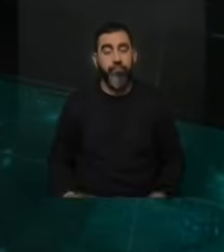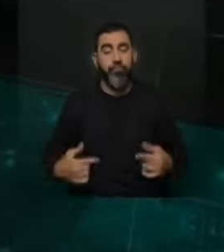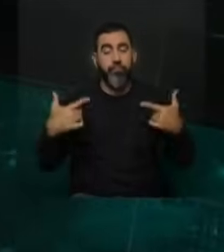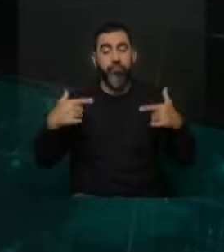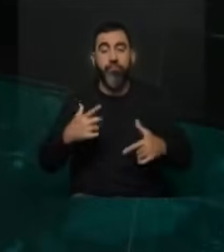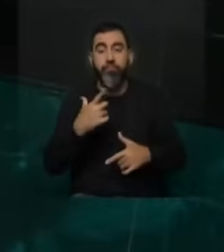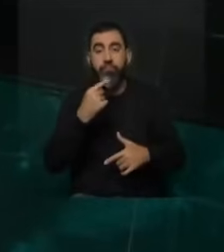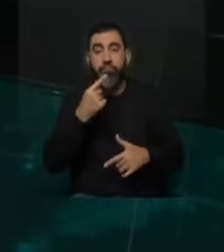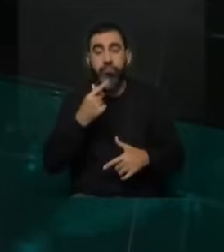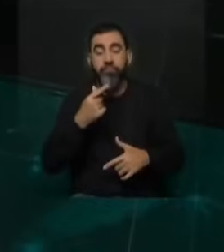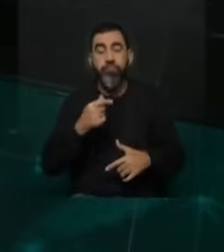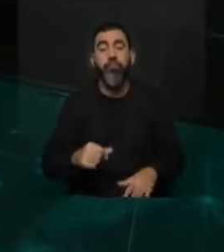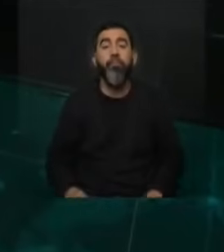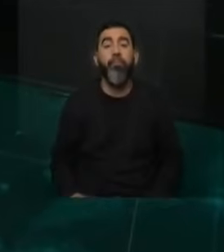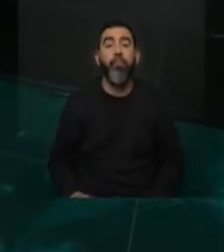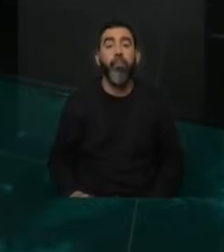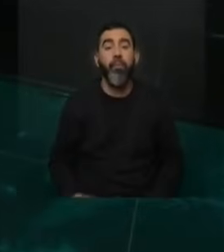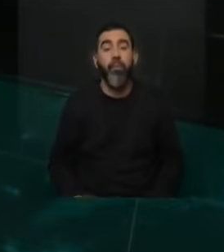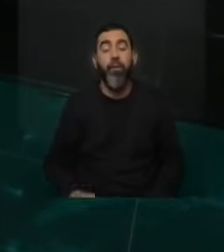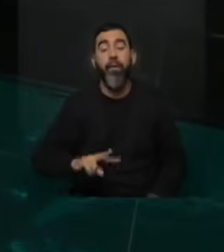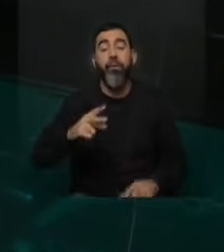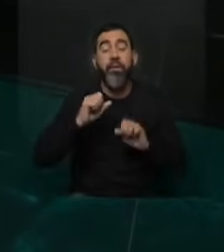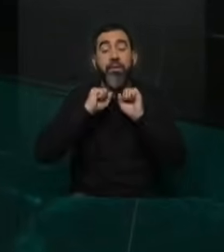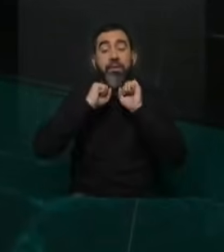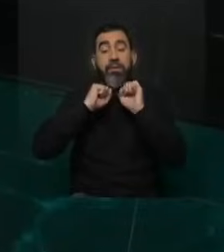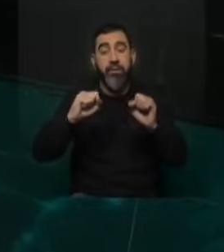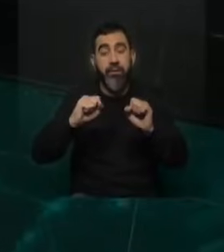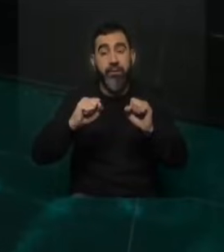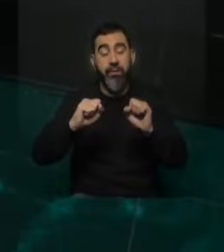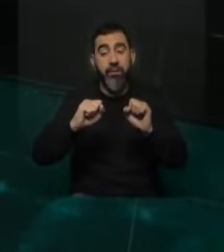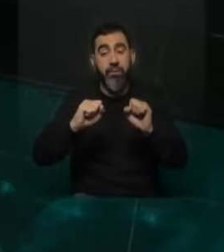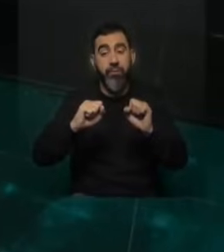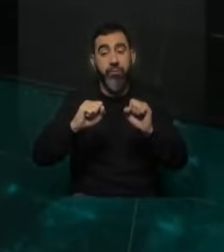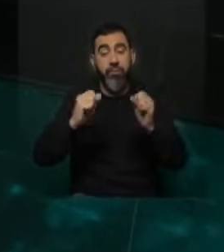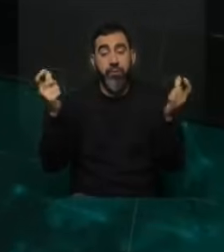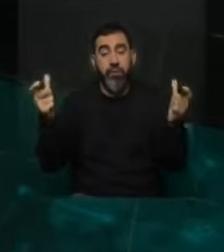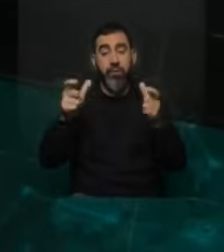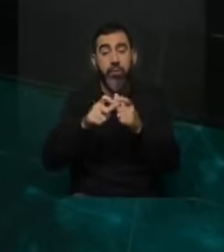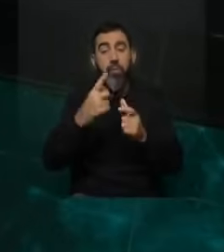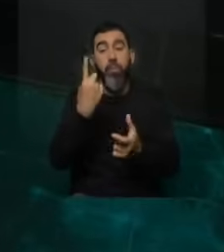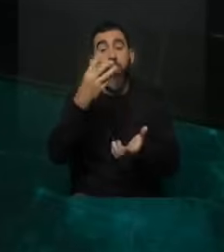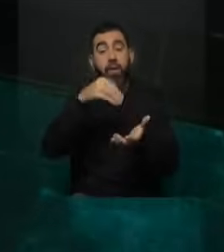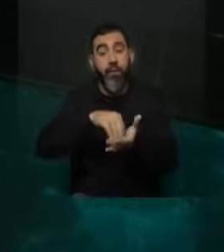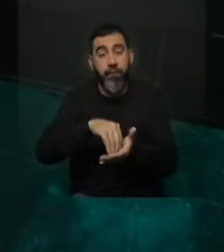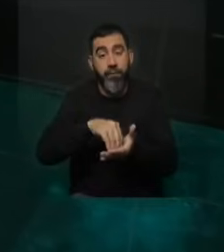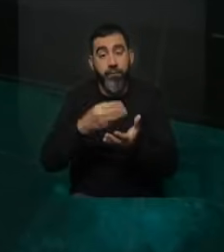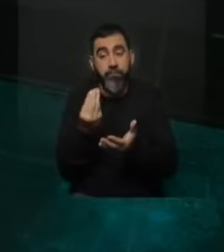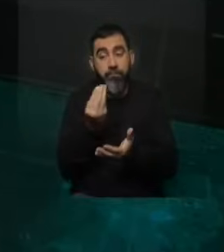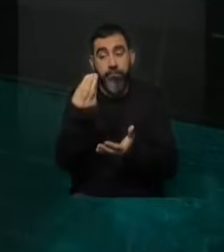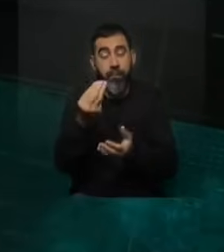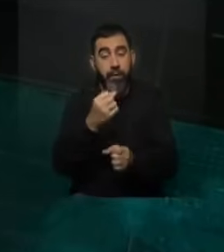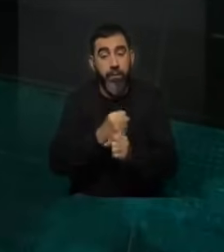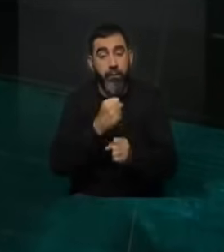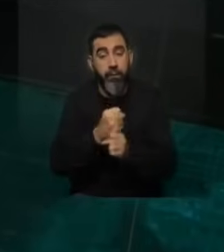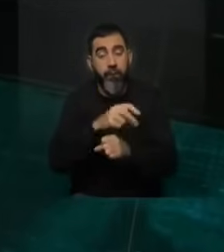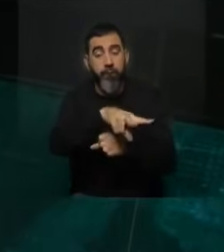del interior Nicolás martinelli su secretario Pablo abdala se reunieron por primera vez desde que asumieron sus cargos con